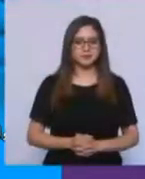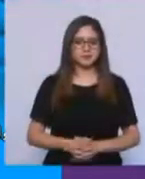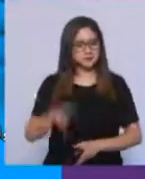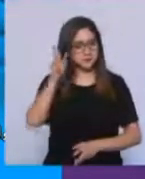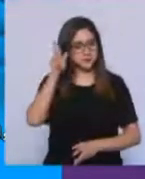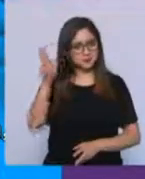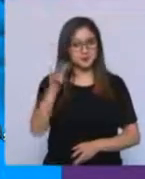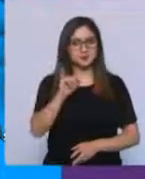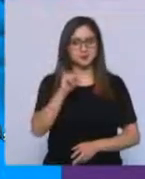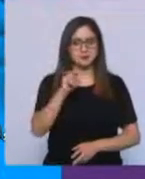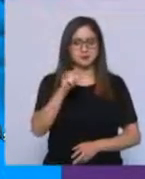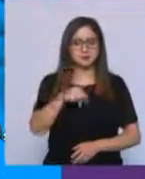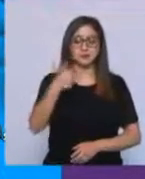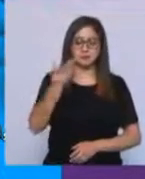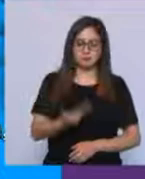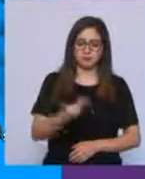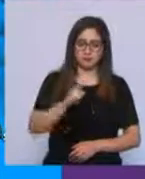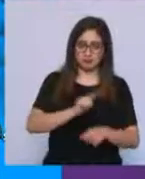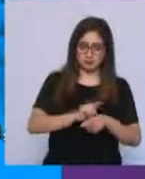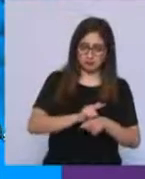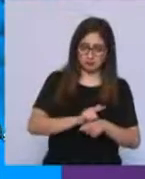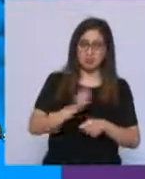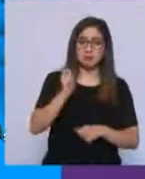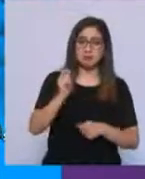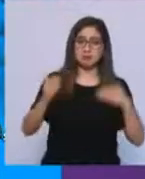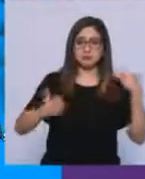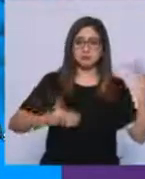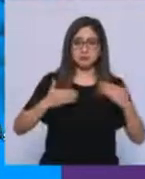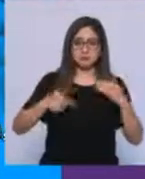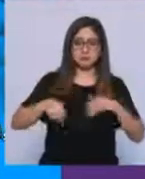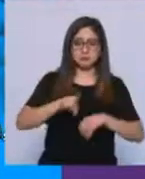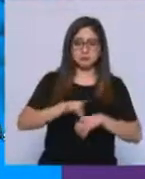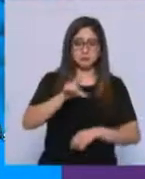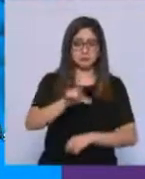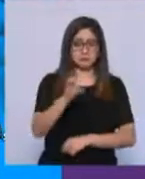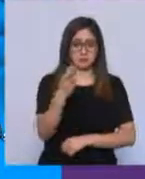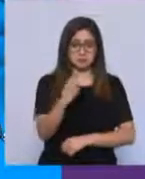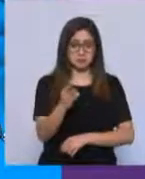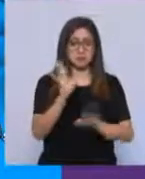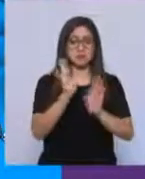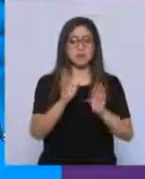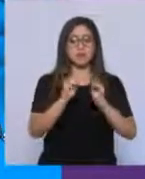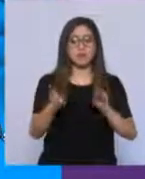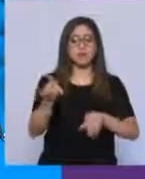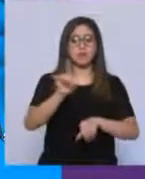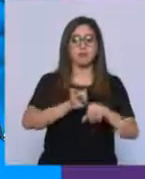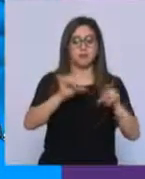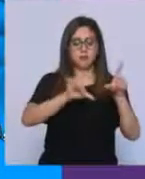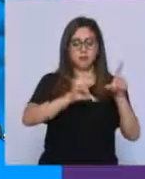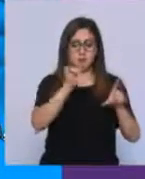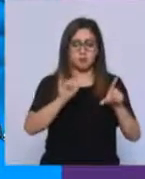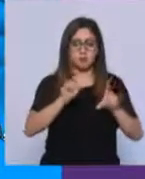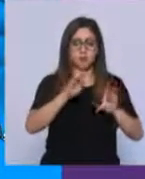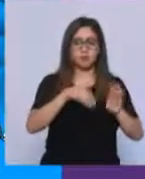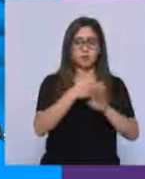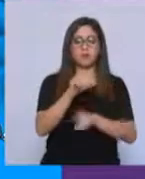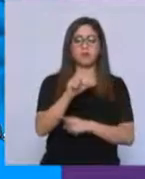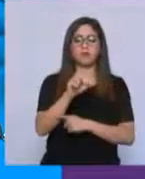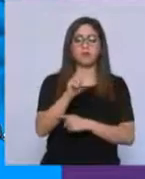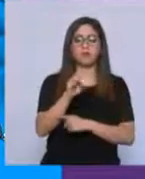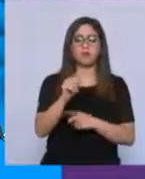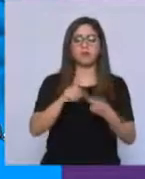Hola, soy Iván y soy gay. Es una celebración que este 17 de mayo se haya decretado como el Día Nacional contra la